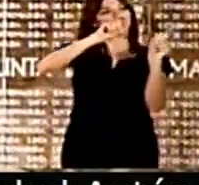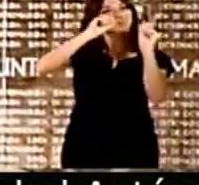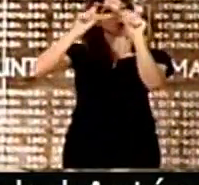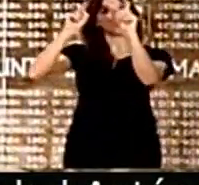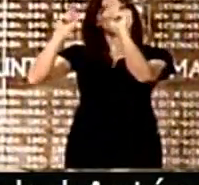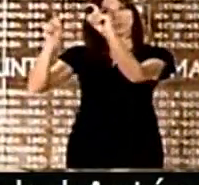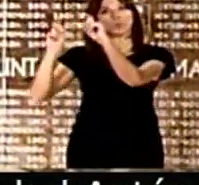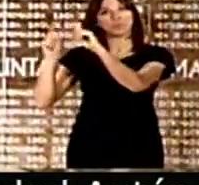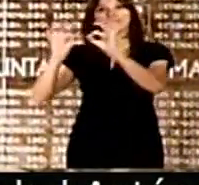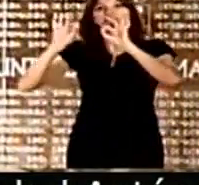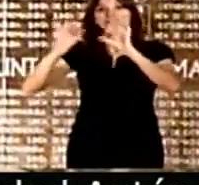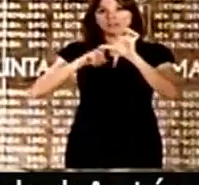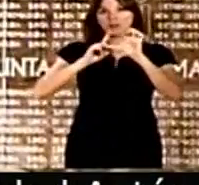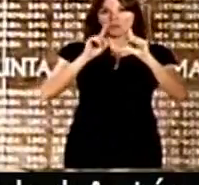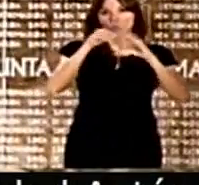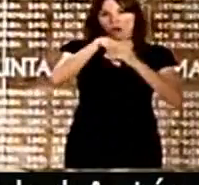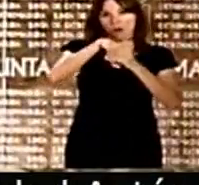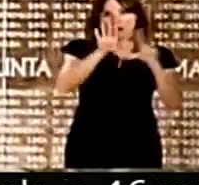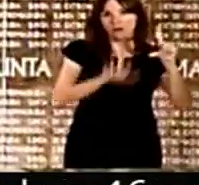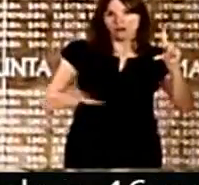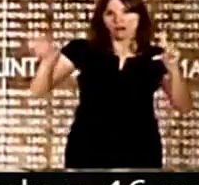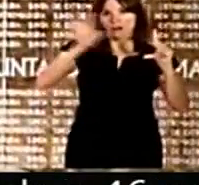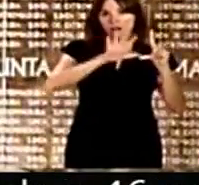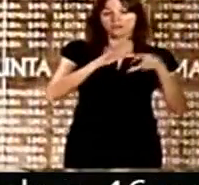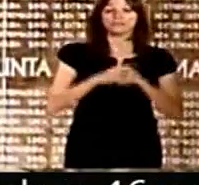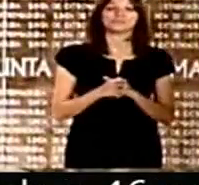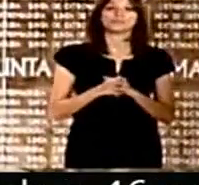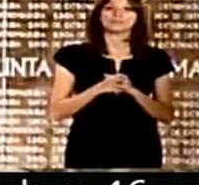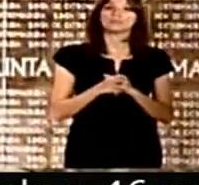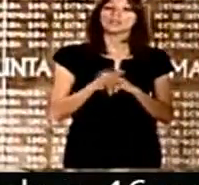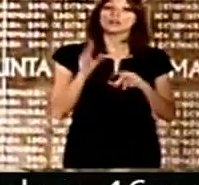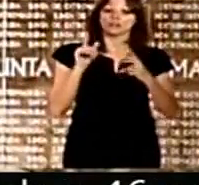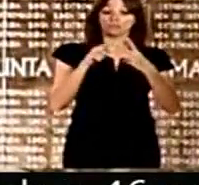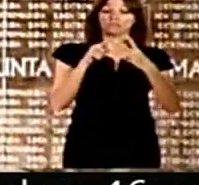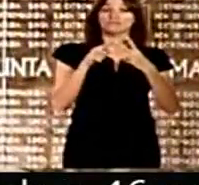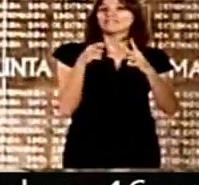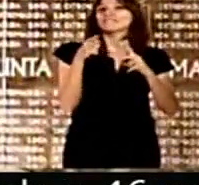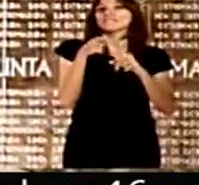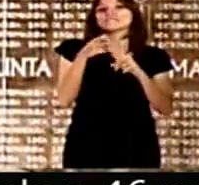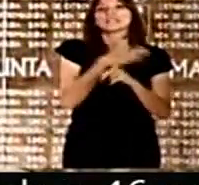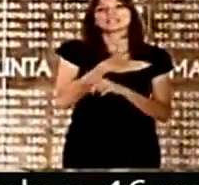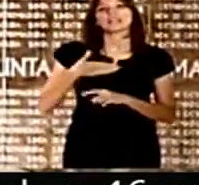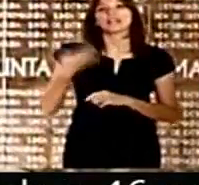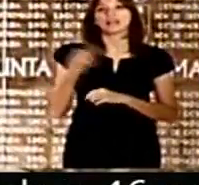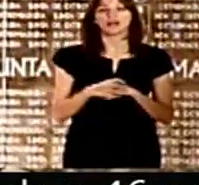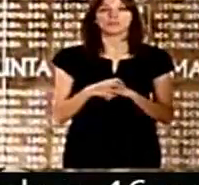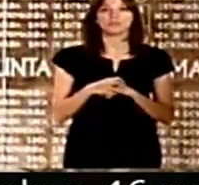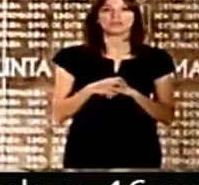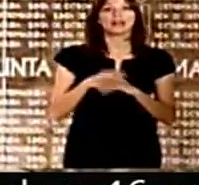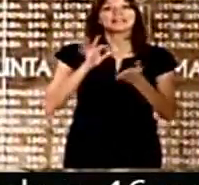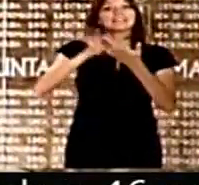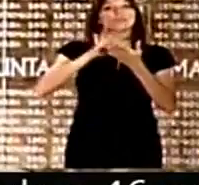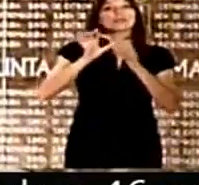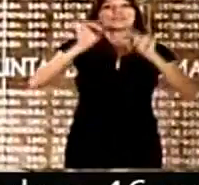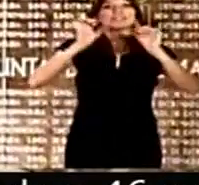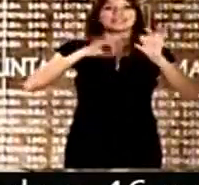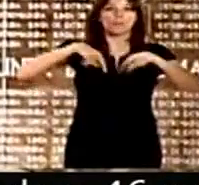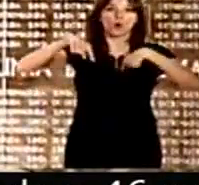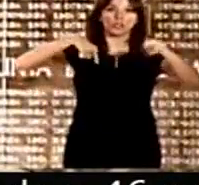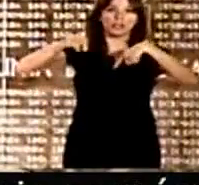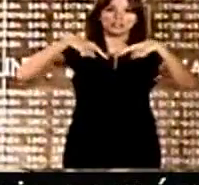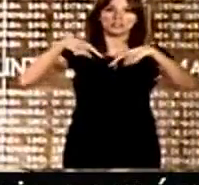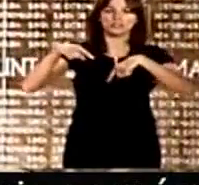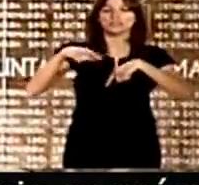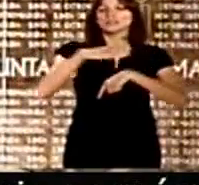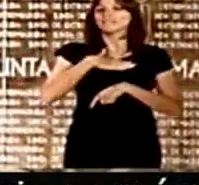esta medida, como les decía en el título de la misma, pretendemos promover el equilibrio económico en los servicios de transporte regular de viajeros. Lo que pretendemos,